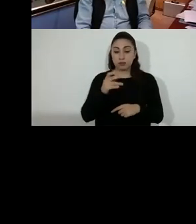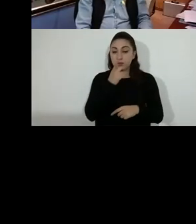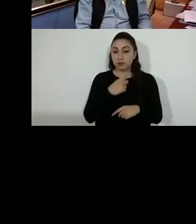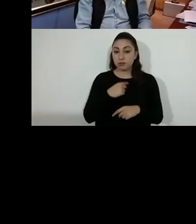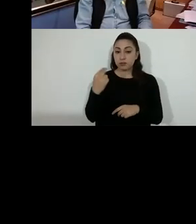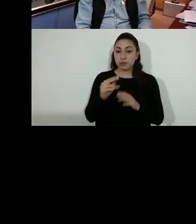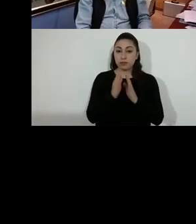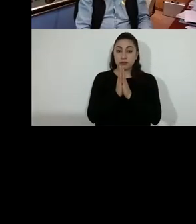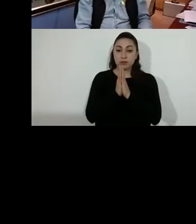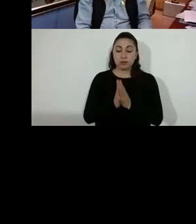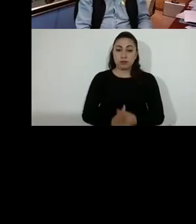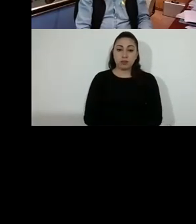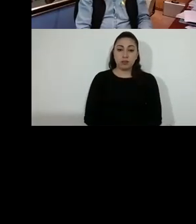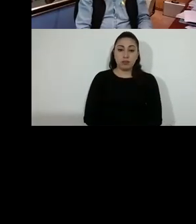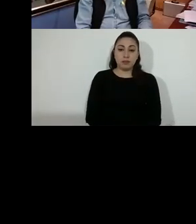de obviarla?